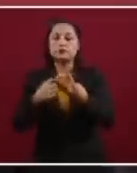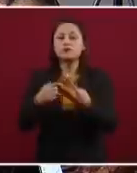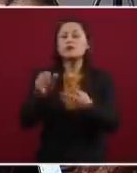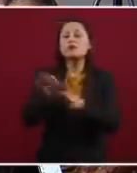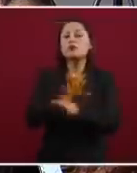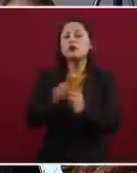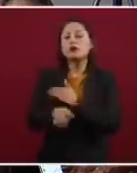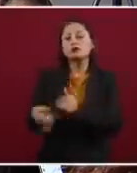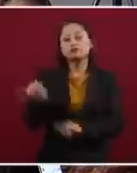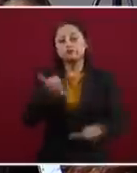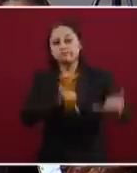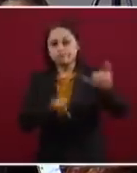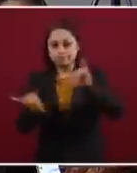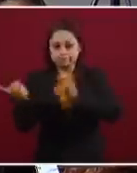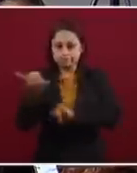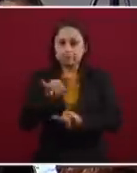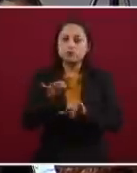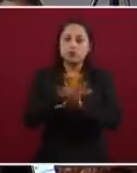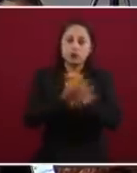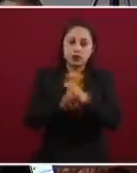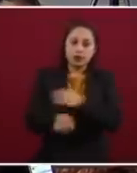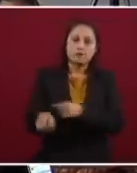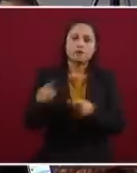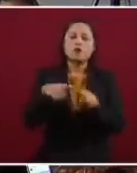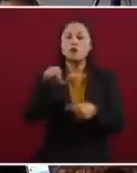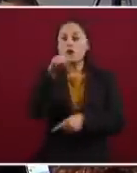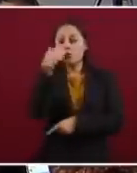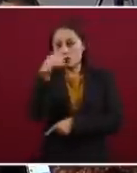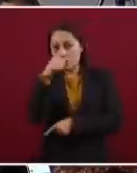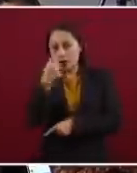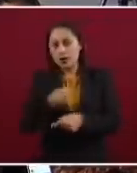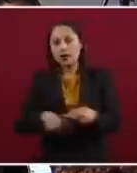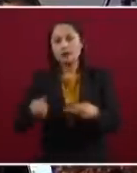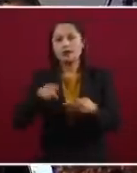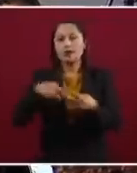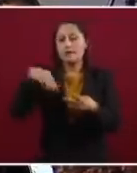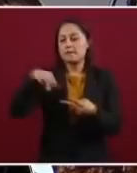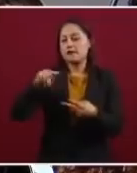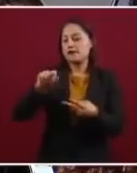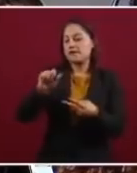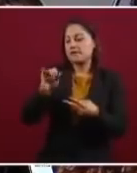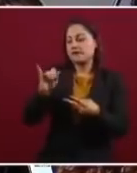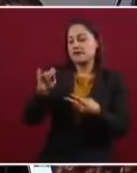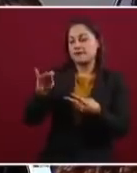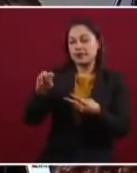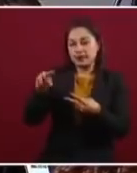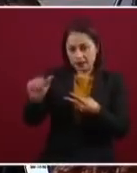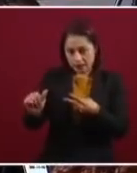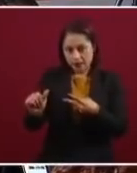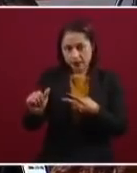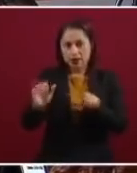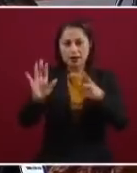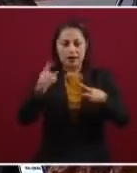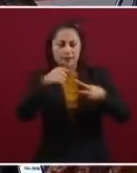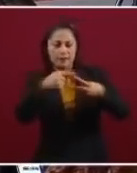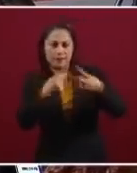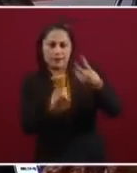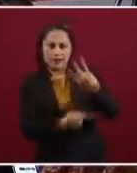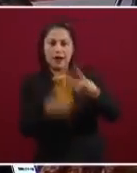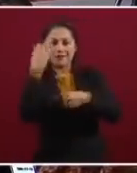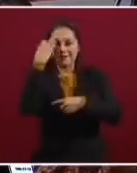están en la cocaína en primer lugar las metanfetaminas me refiero primer lugar conforme fueron apareciendo